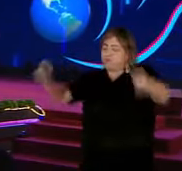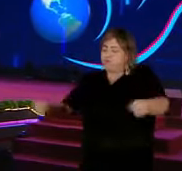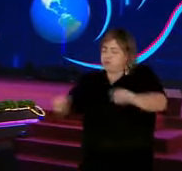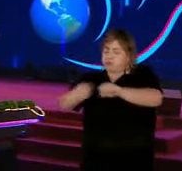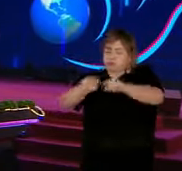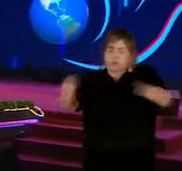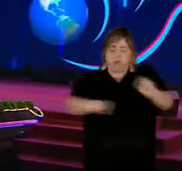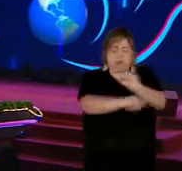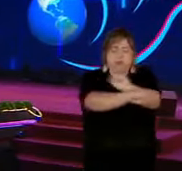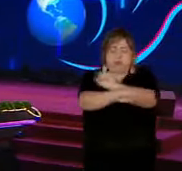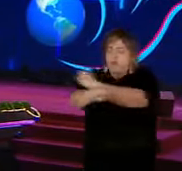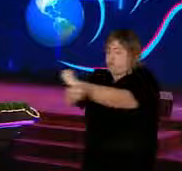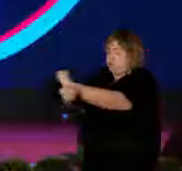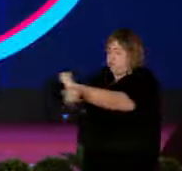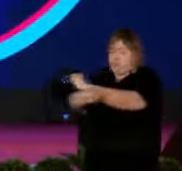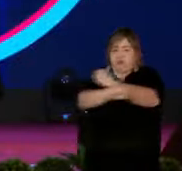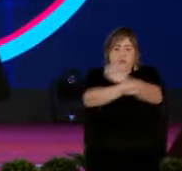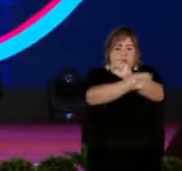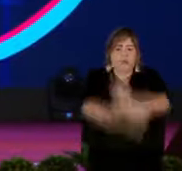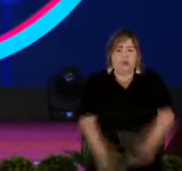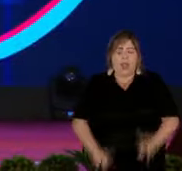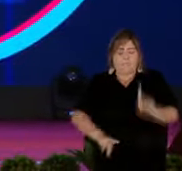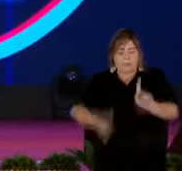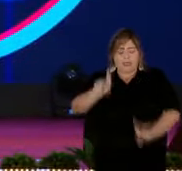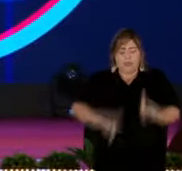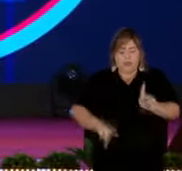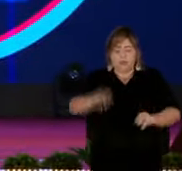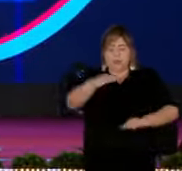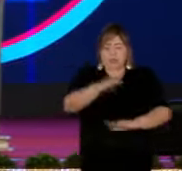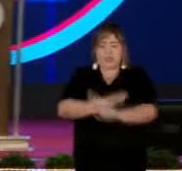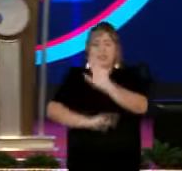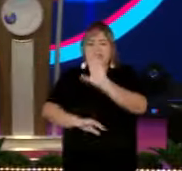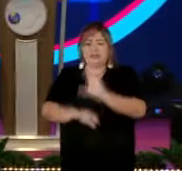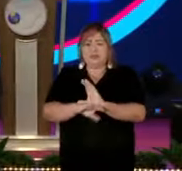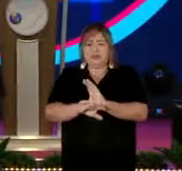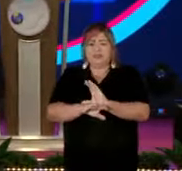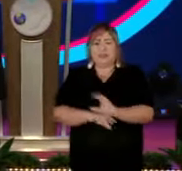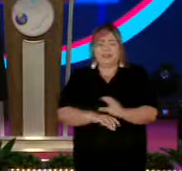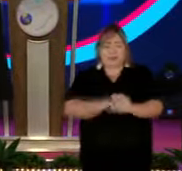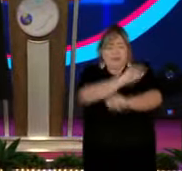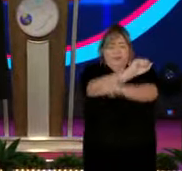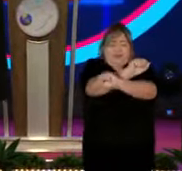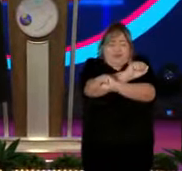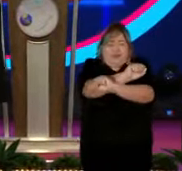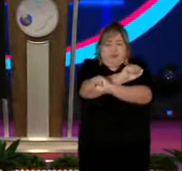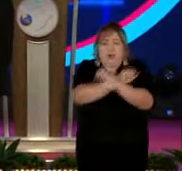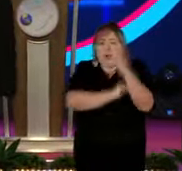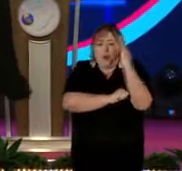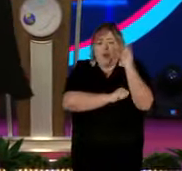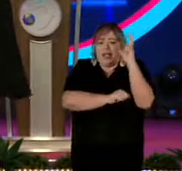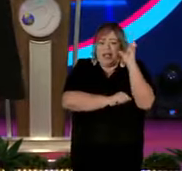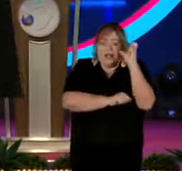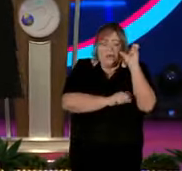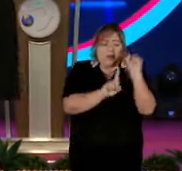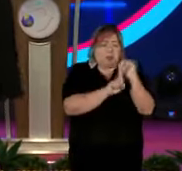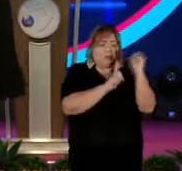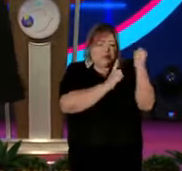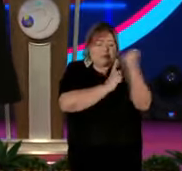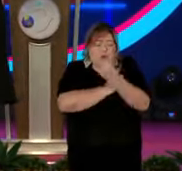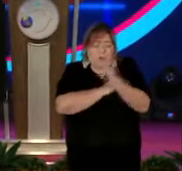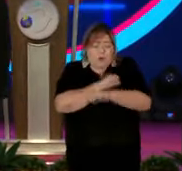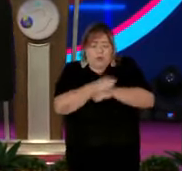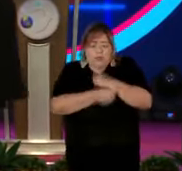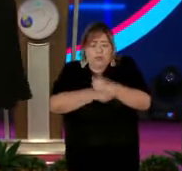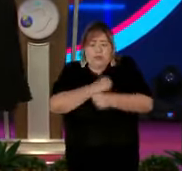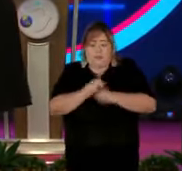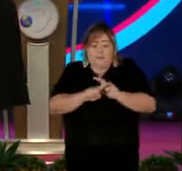rompimiento de yugos. La gente dentro de la iglesia muchas veces atada por demonios, por situaciones, por quebranto, que no han